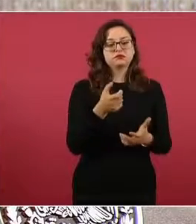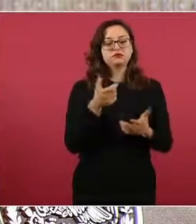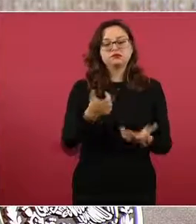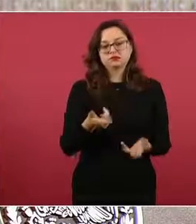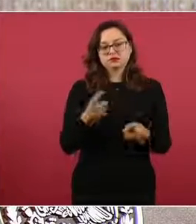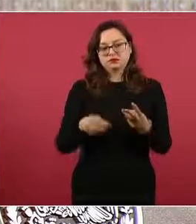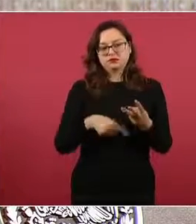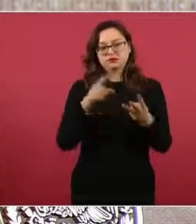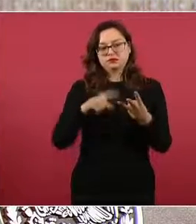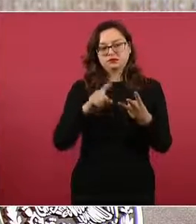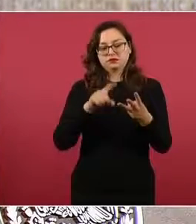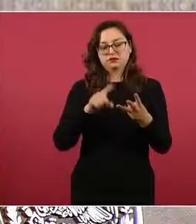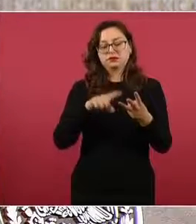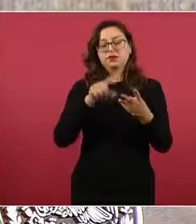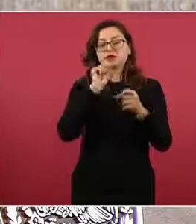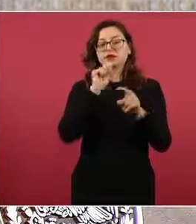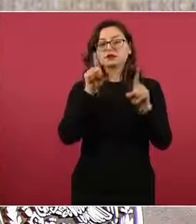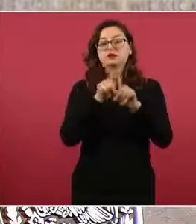exportaciones, creo,